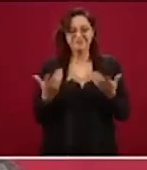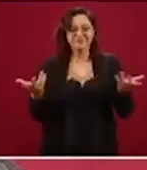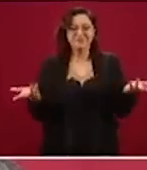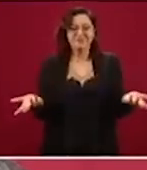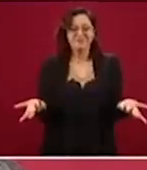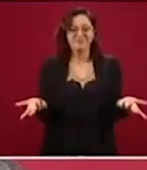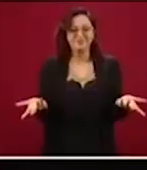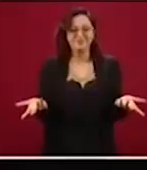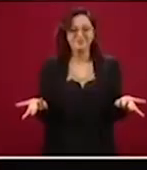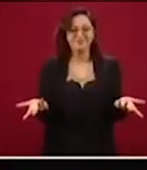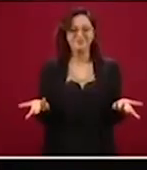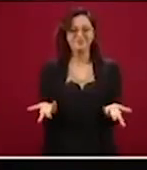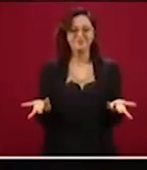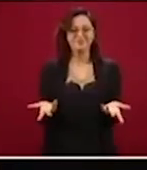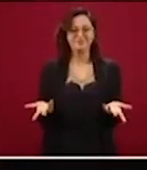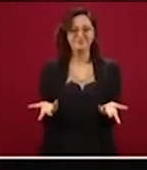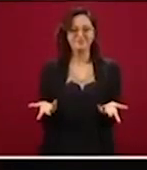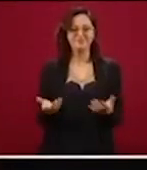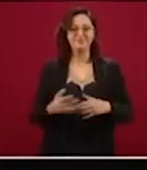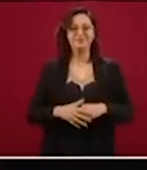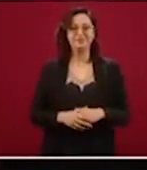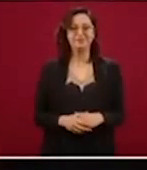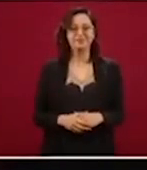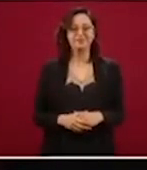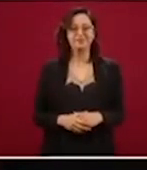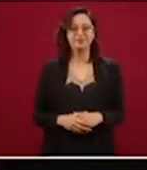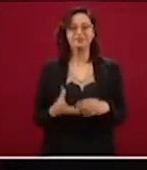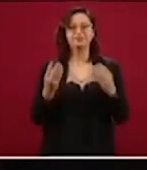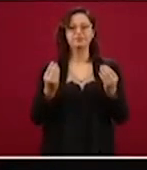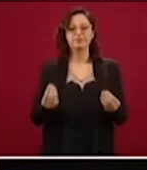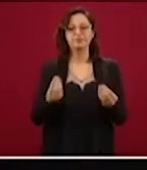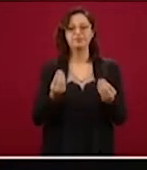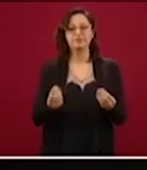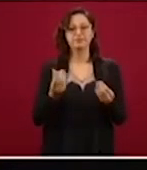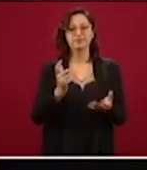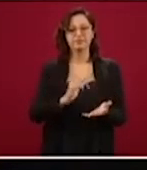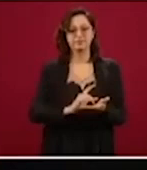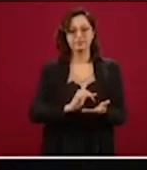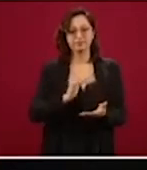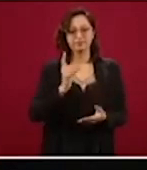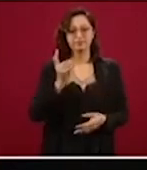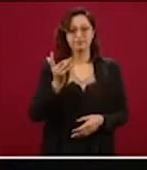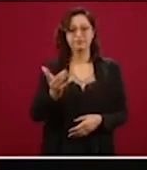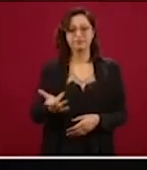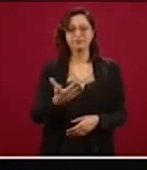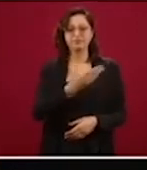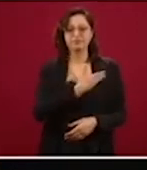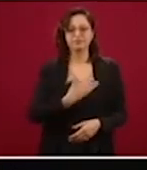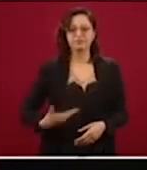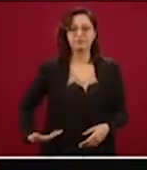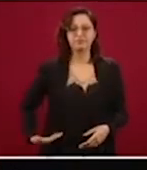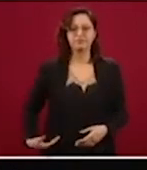así lo haríamos. Es que muchas gracias, presidente.